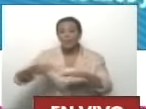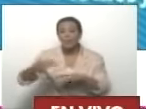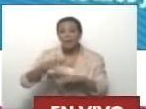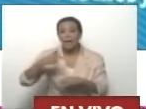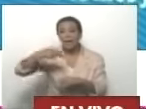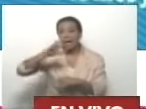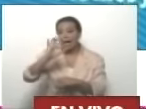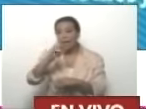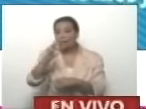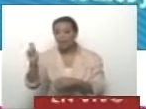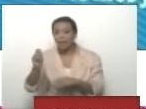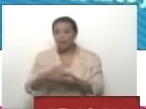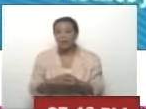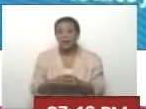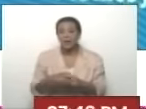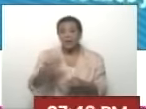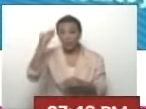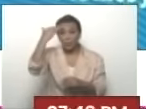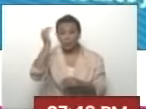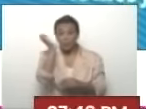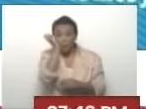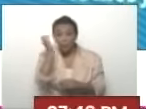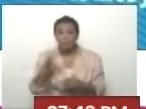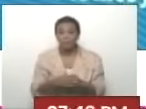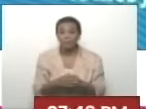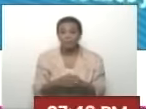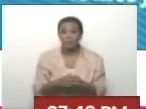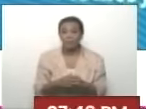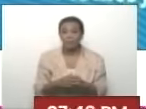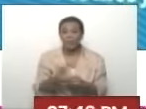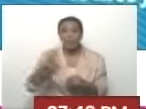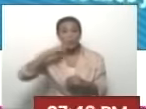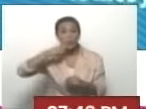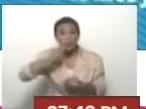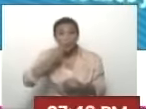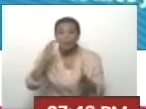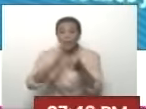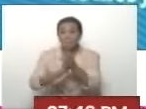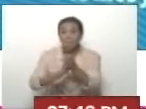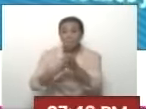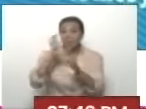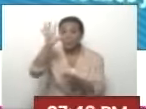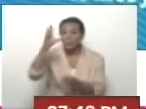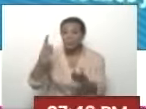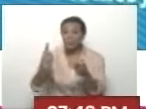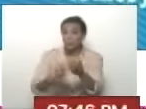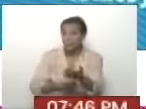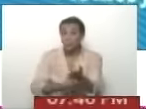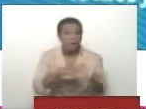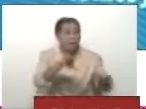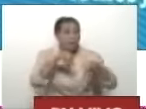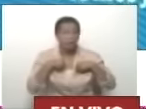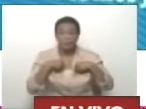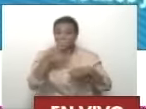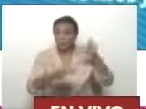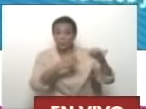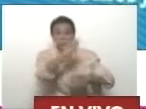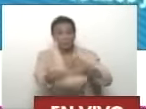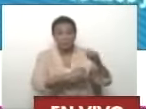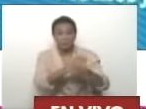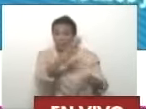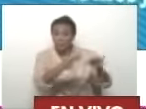Qatar, República de Corea, Moldavia, Rusia, nuestra hermana Rusia, no reconoce tampoco la